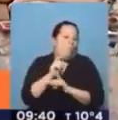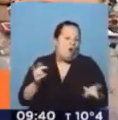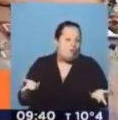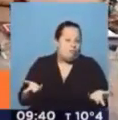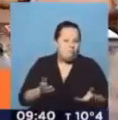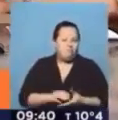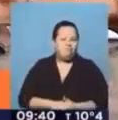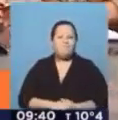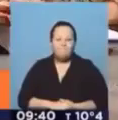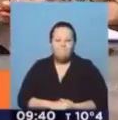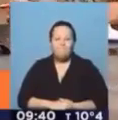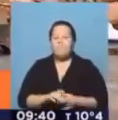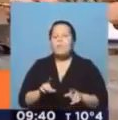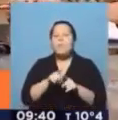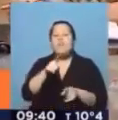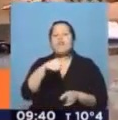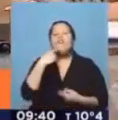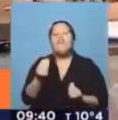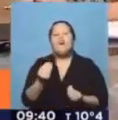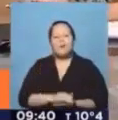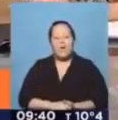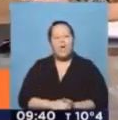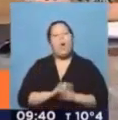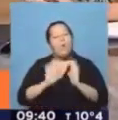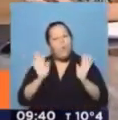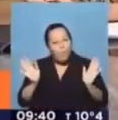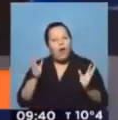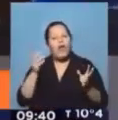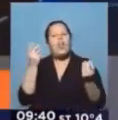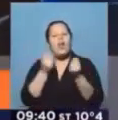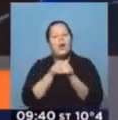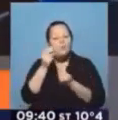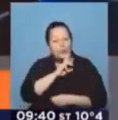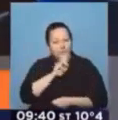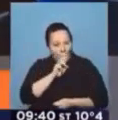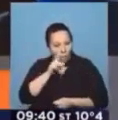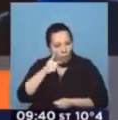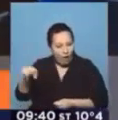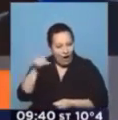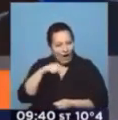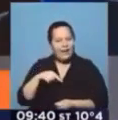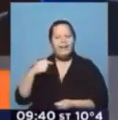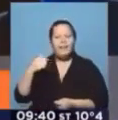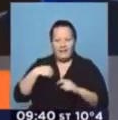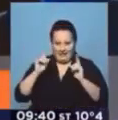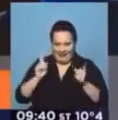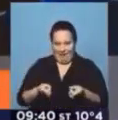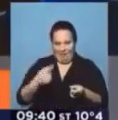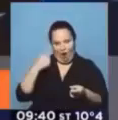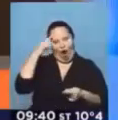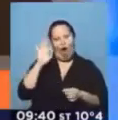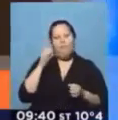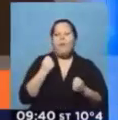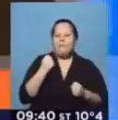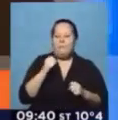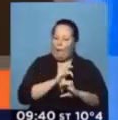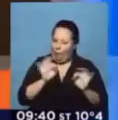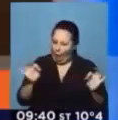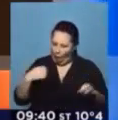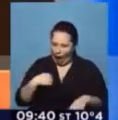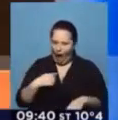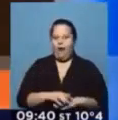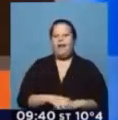bueno. ¿Cómo se le contesta a esa afirmación? Bueno, hay muchas mujeres que tenemos también posicionamientos